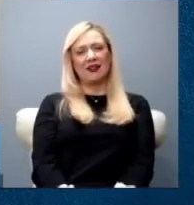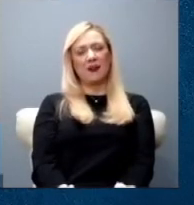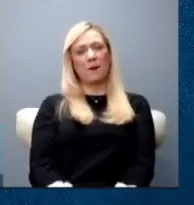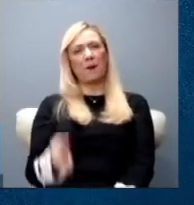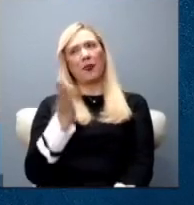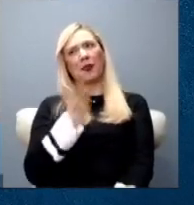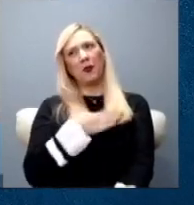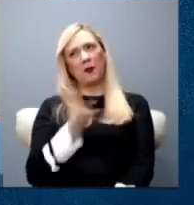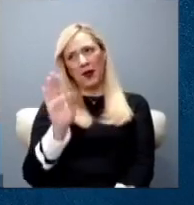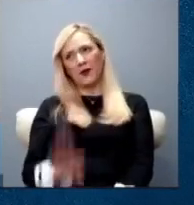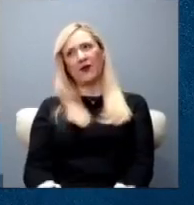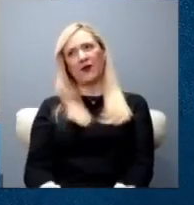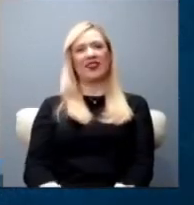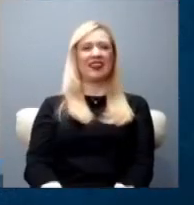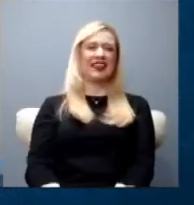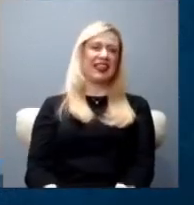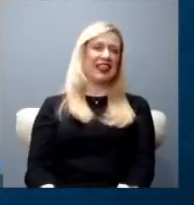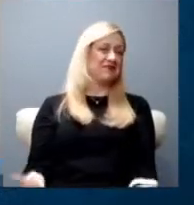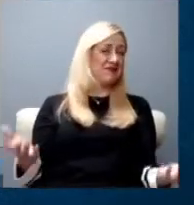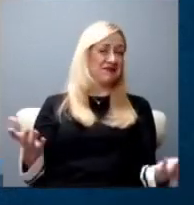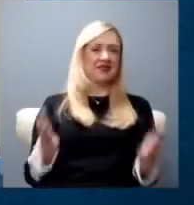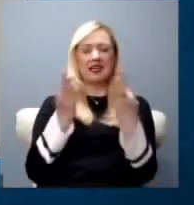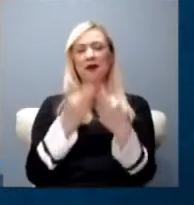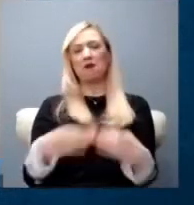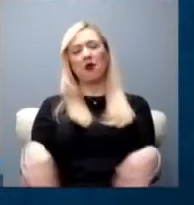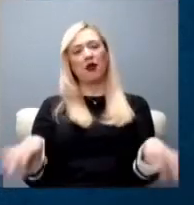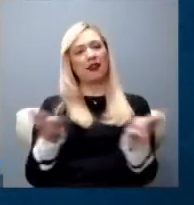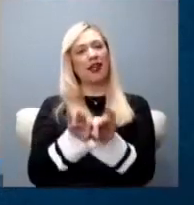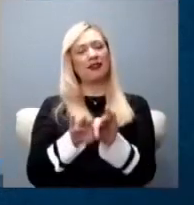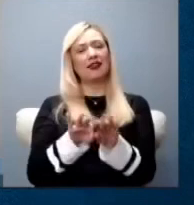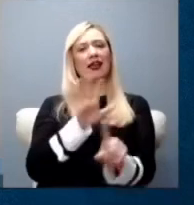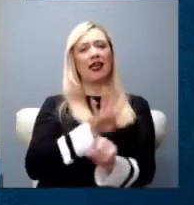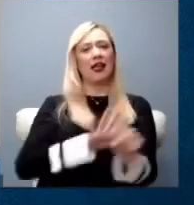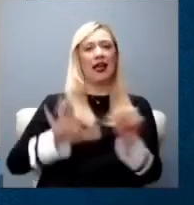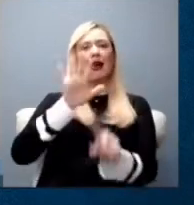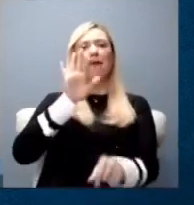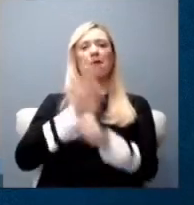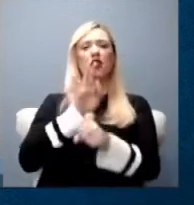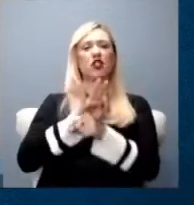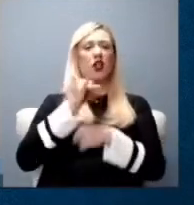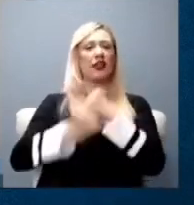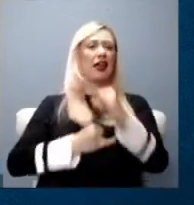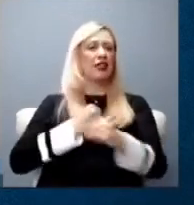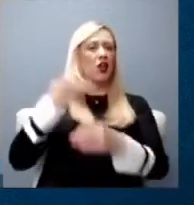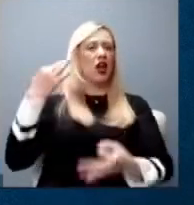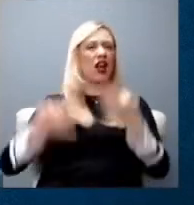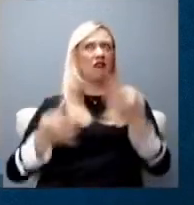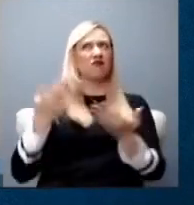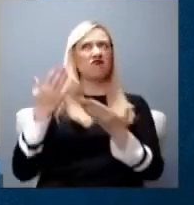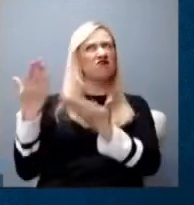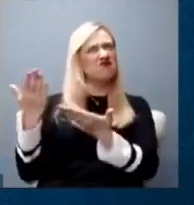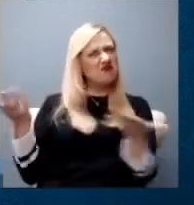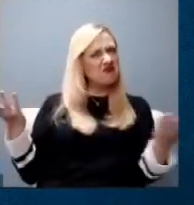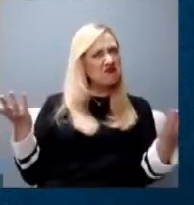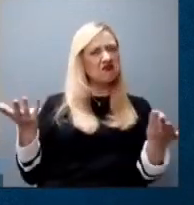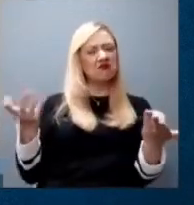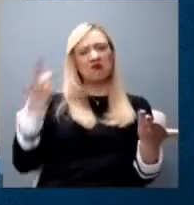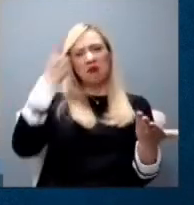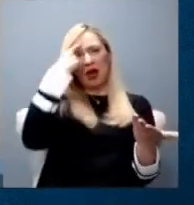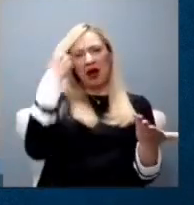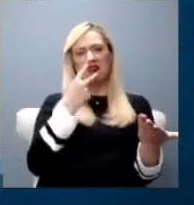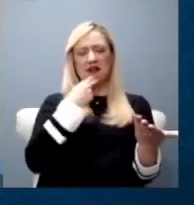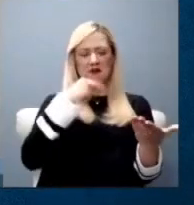Bueno, básicamente la importancia que tienen los sistemas de protección internacional, ¿no? La importancia que tienen para nuestros